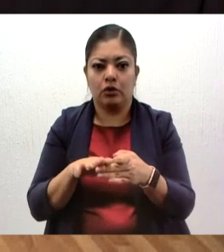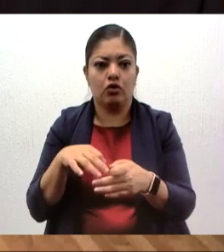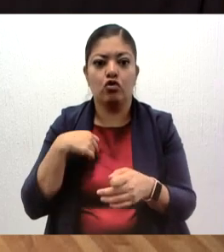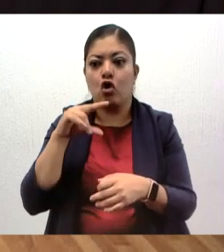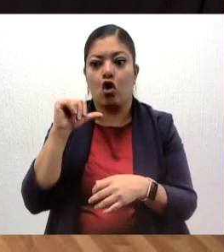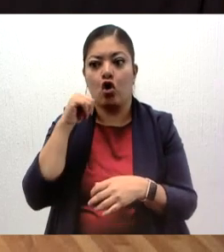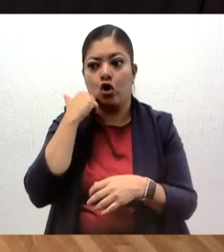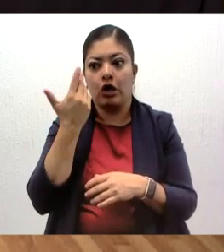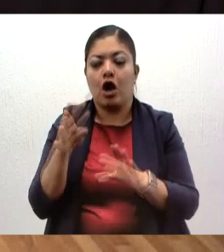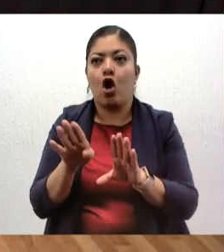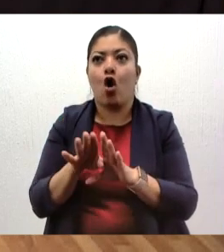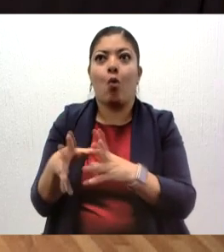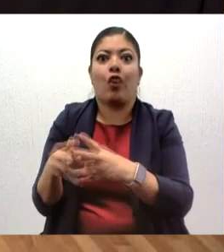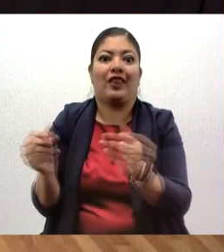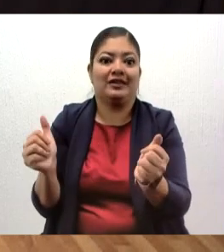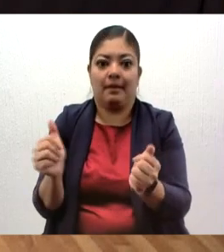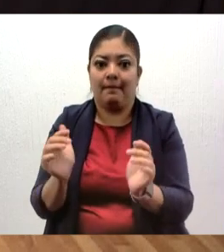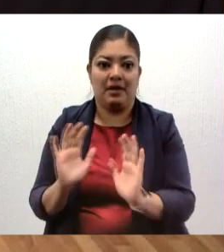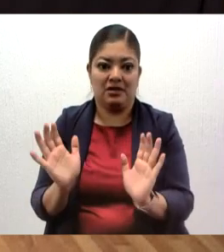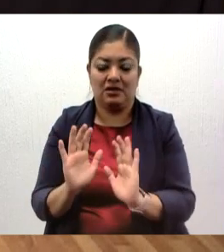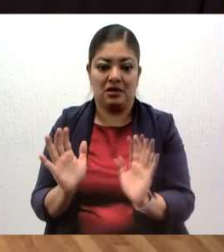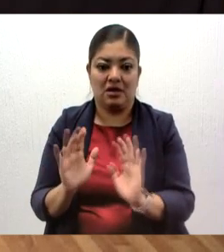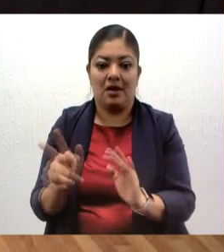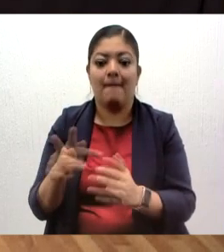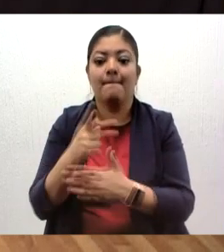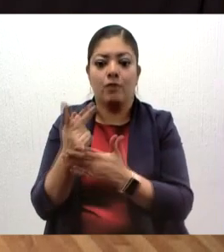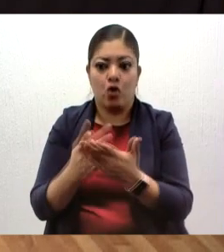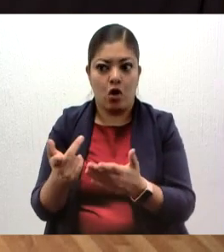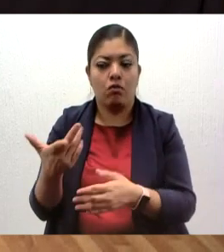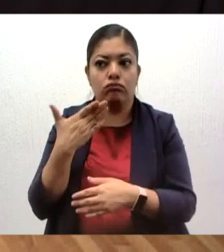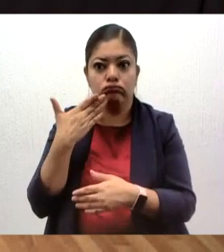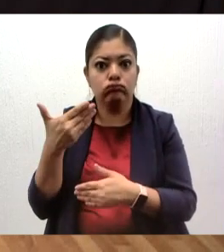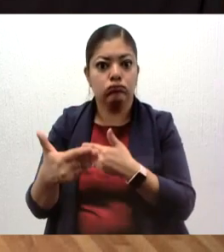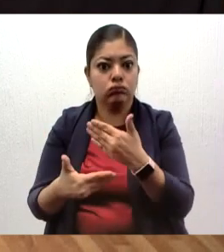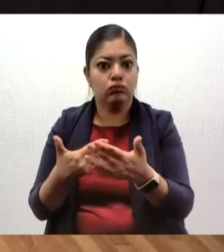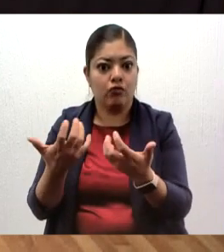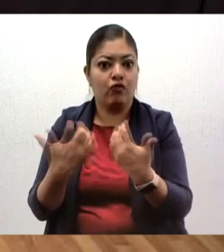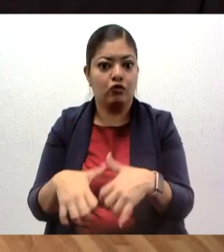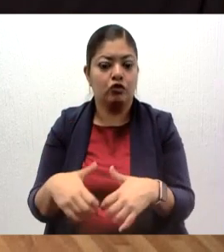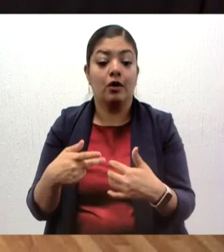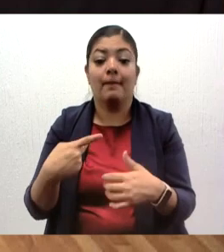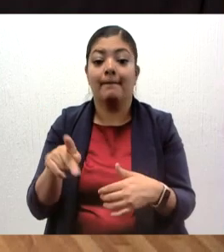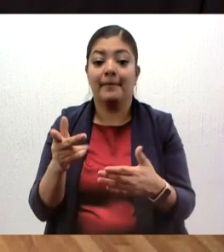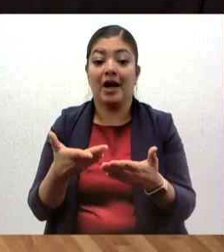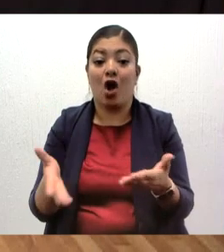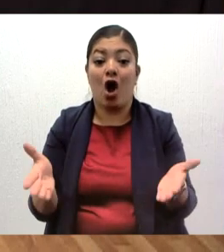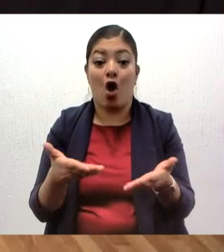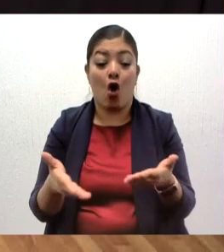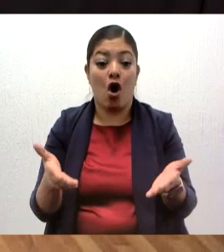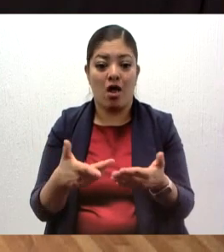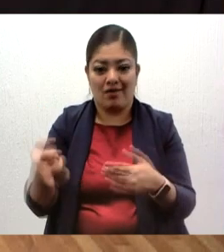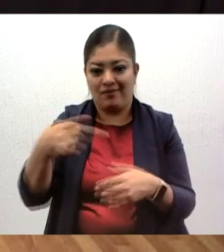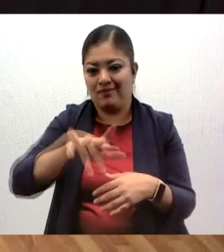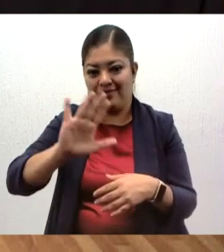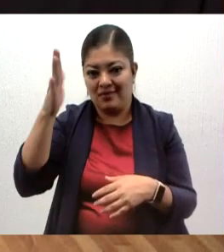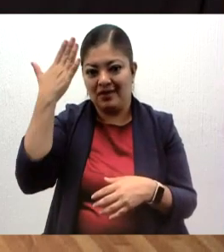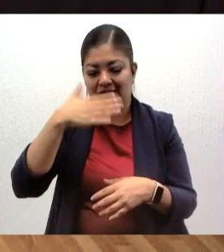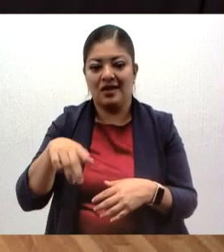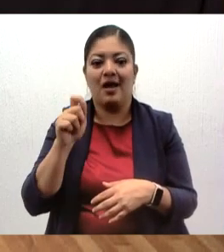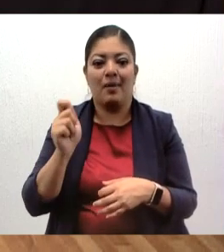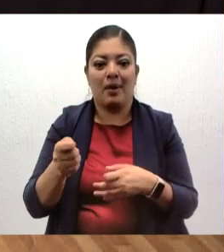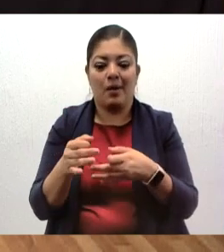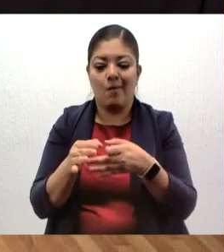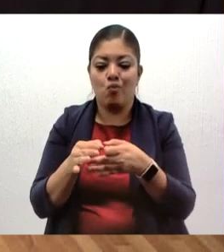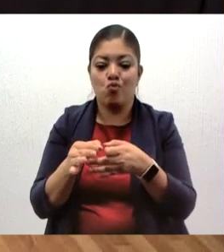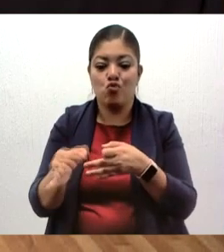rato no queremos que desaparezca el programa ha sido exitoso sin embargo hoy eh ustedes saben los municipios tienen que aportar